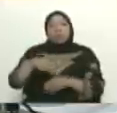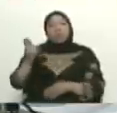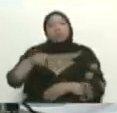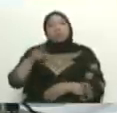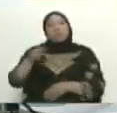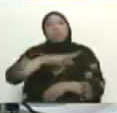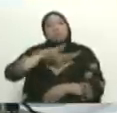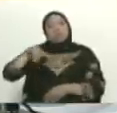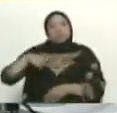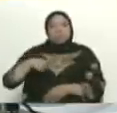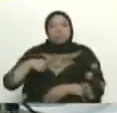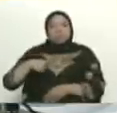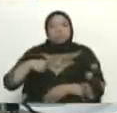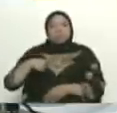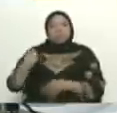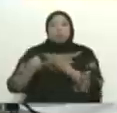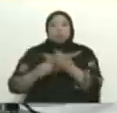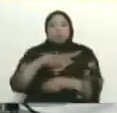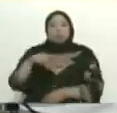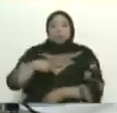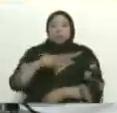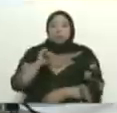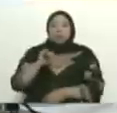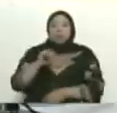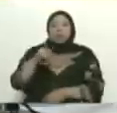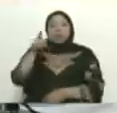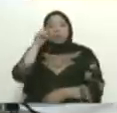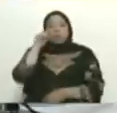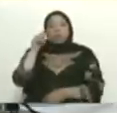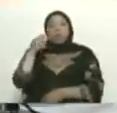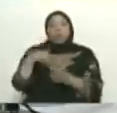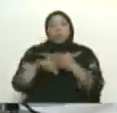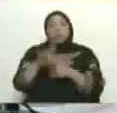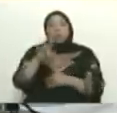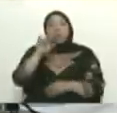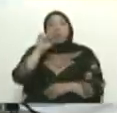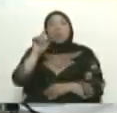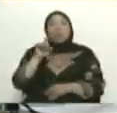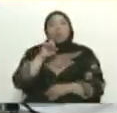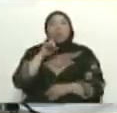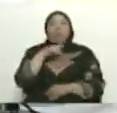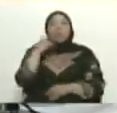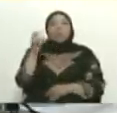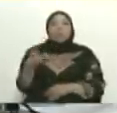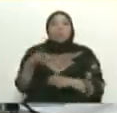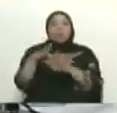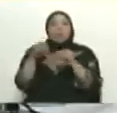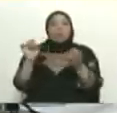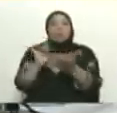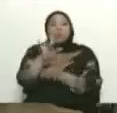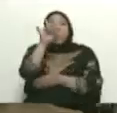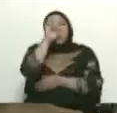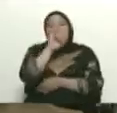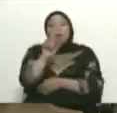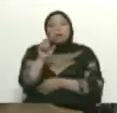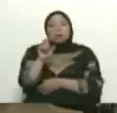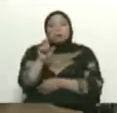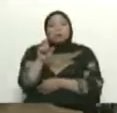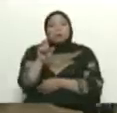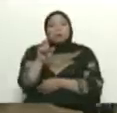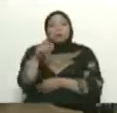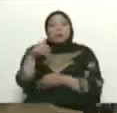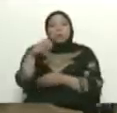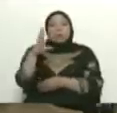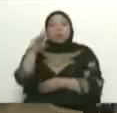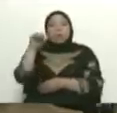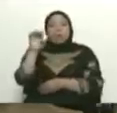porque nosotros los sacamos, porque Tibisay Lucena sacó a los muertos que votaban todos los años en las elecciones